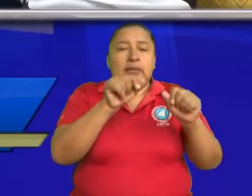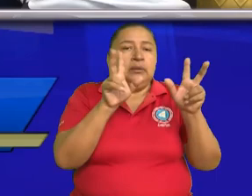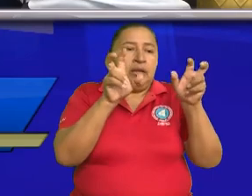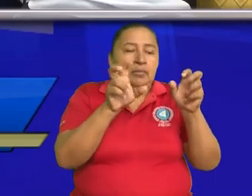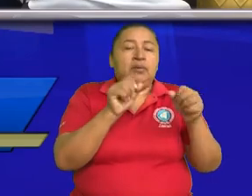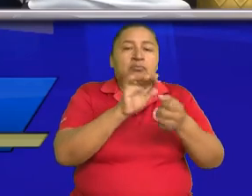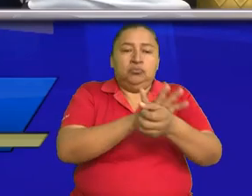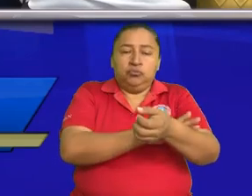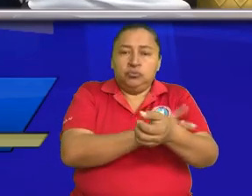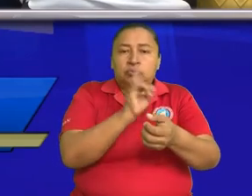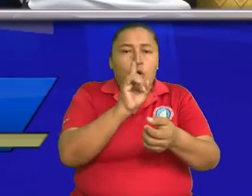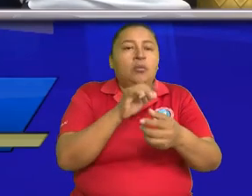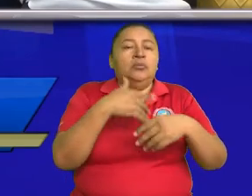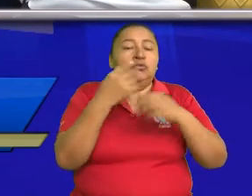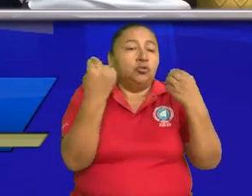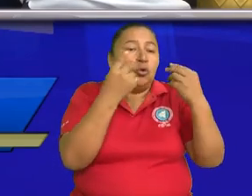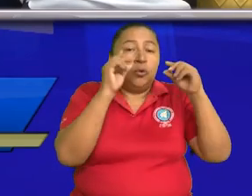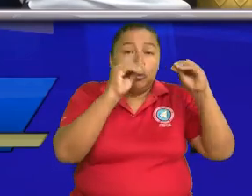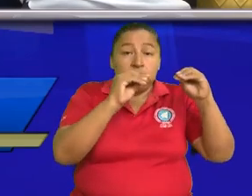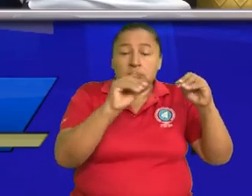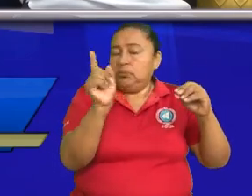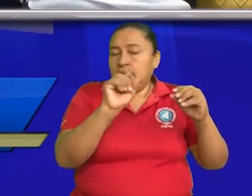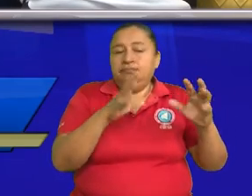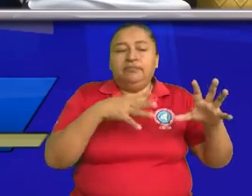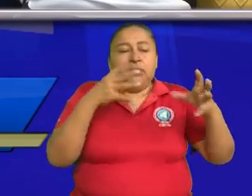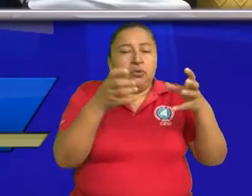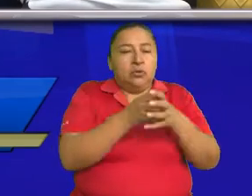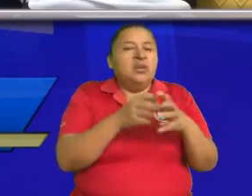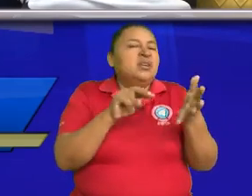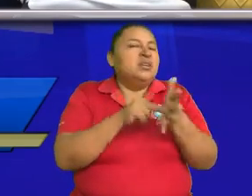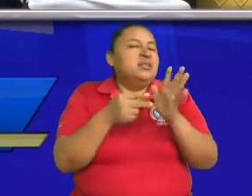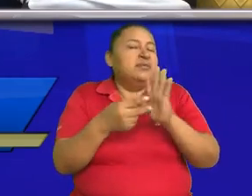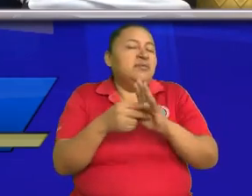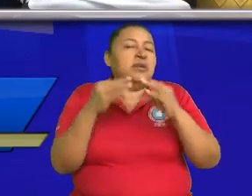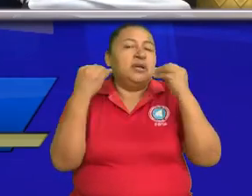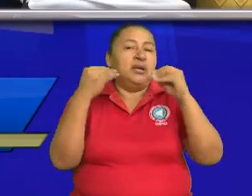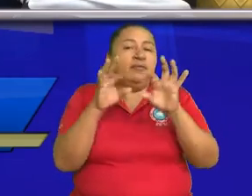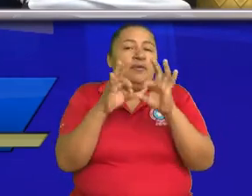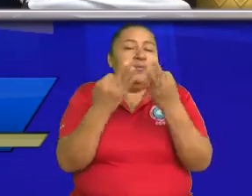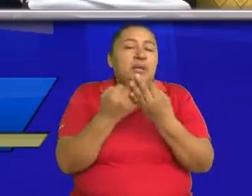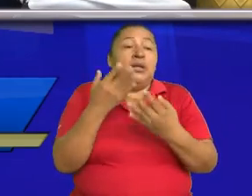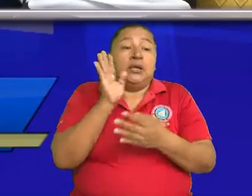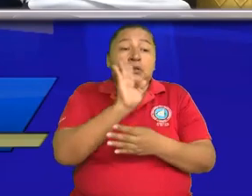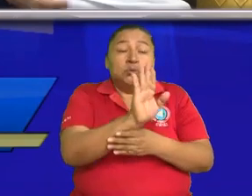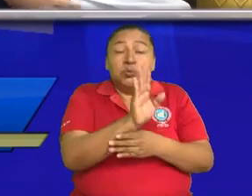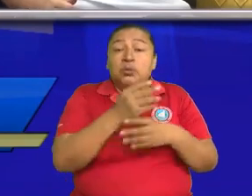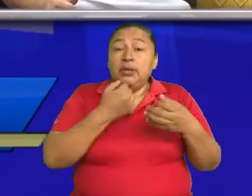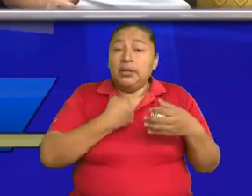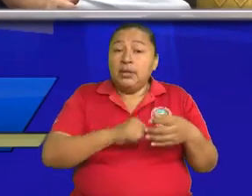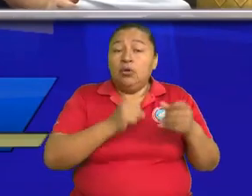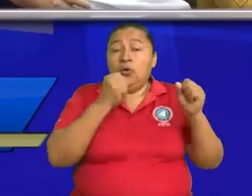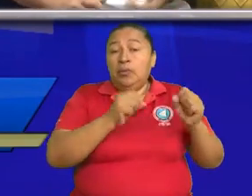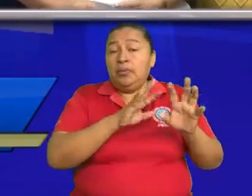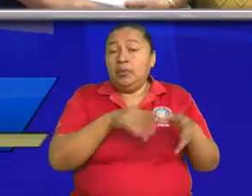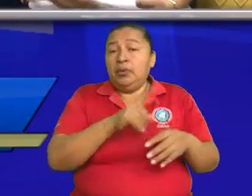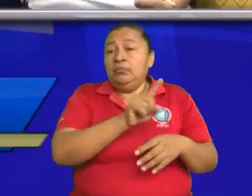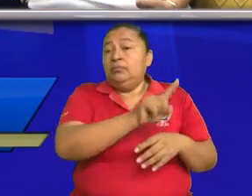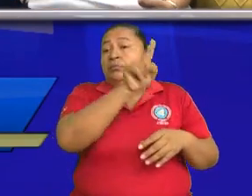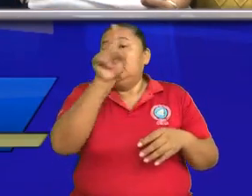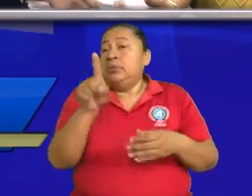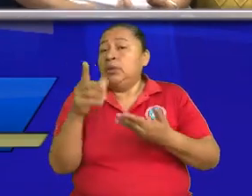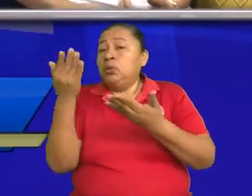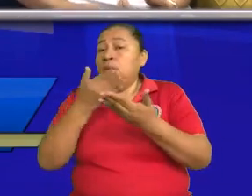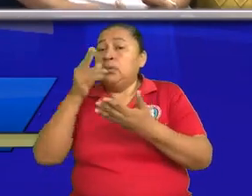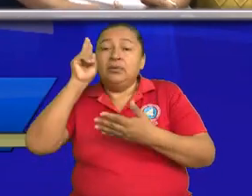abordaje integral. Desde qué significa para la familia el hecho de que su hijo, sus hijas vayan a estudiar. Y